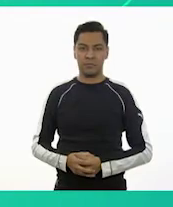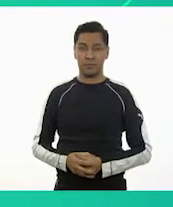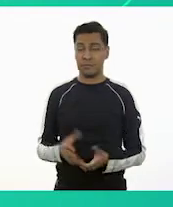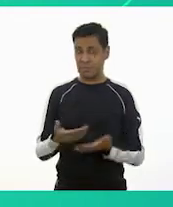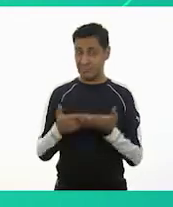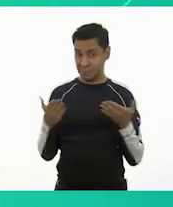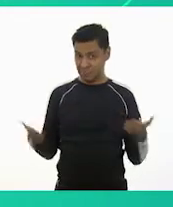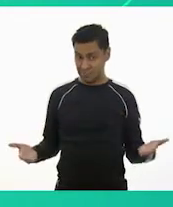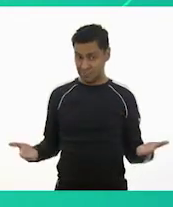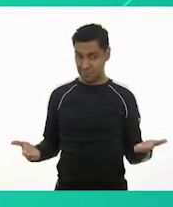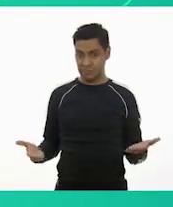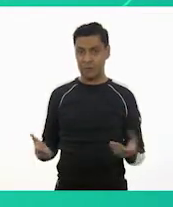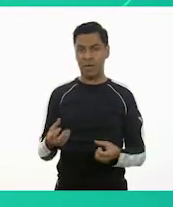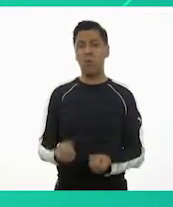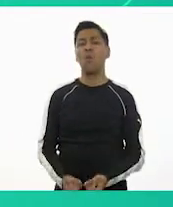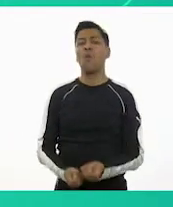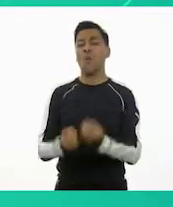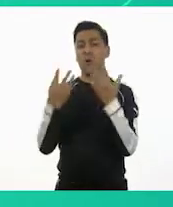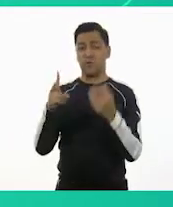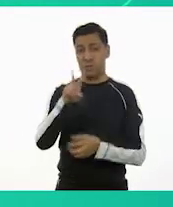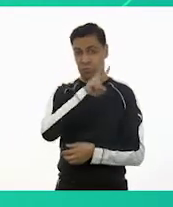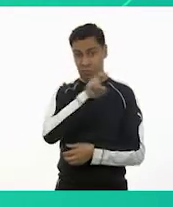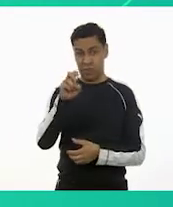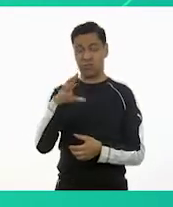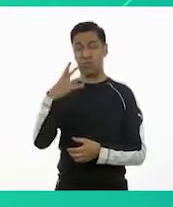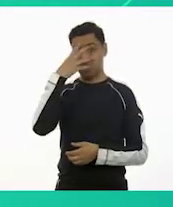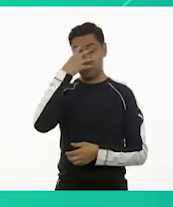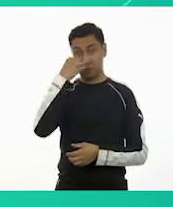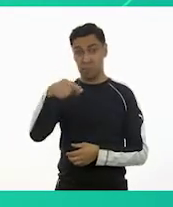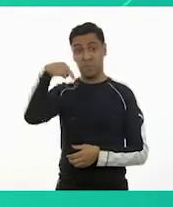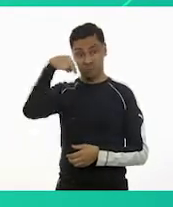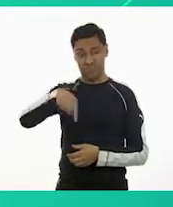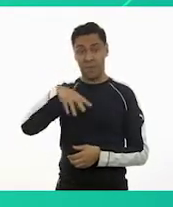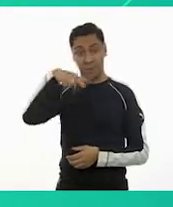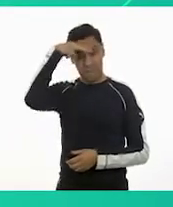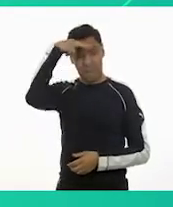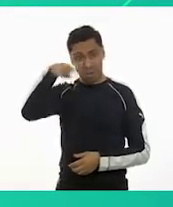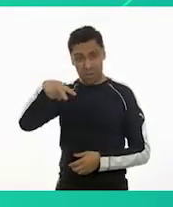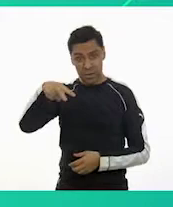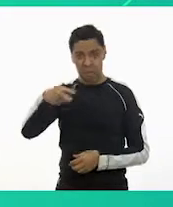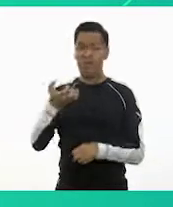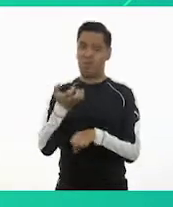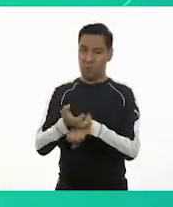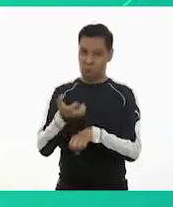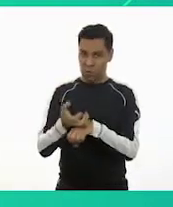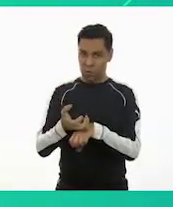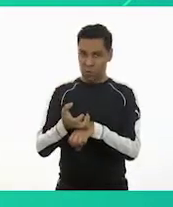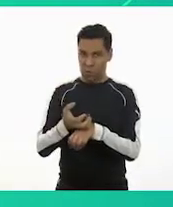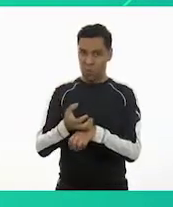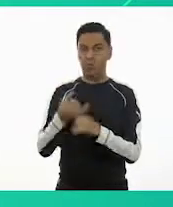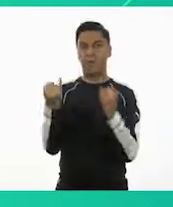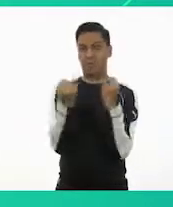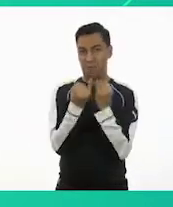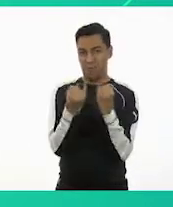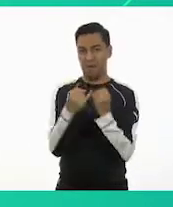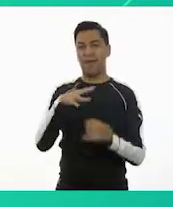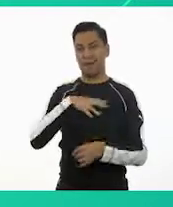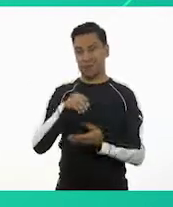Actualmente contamos con una población total de 200 lobos mexicanos, tanto en nuestro país como en Estados Unidos en estado